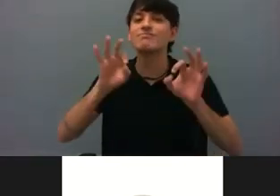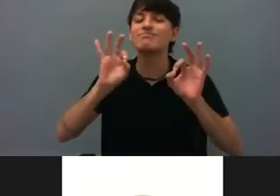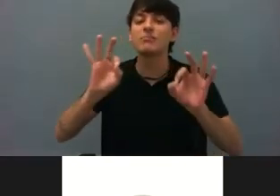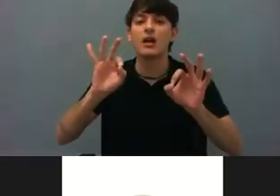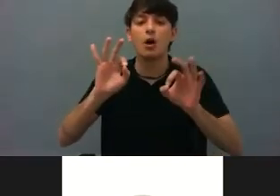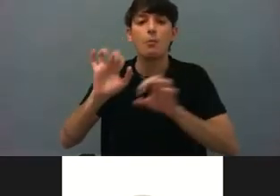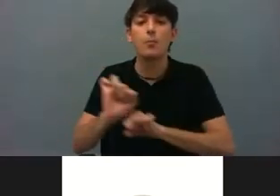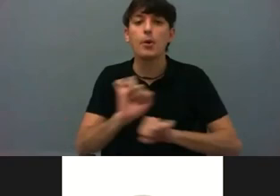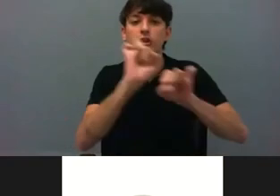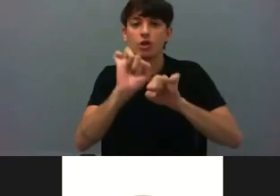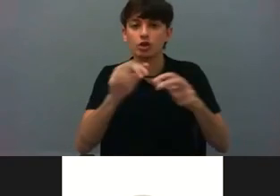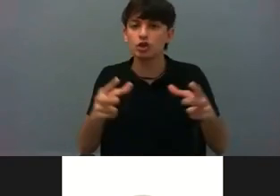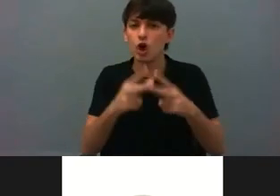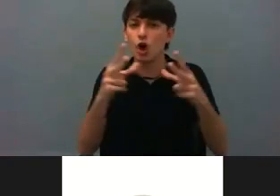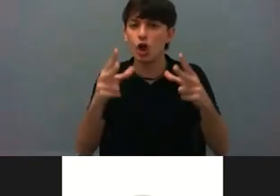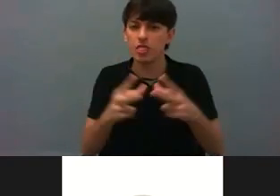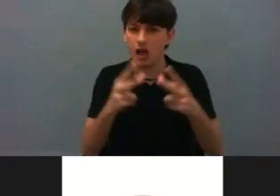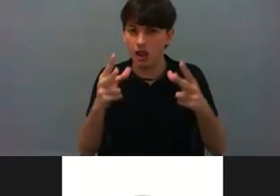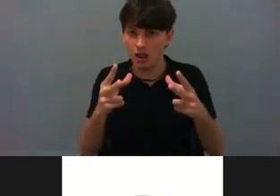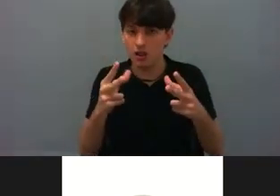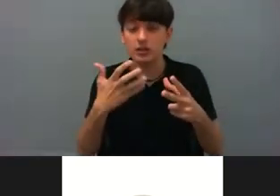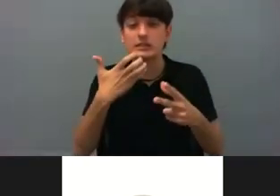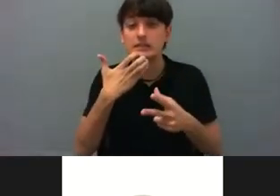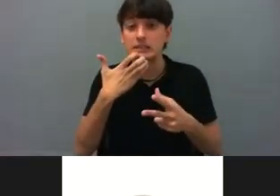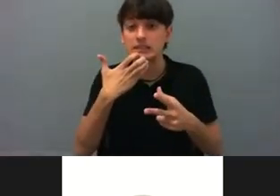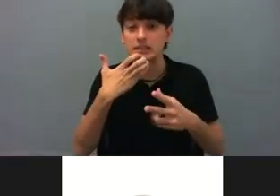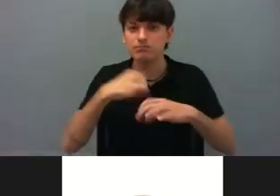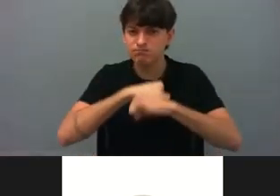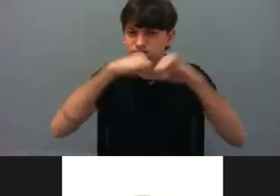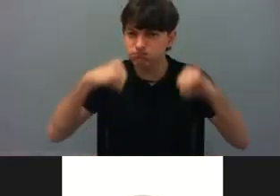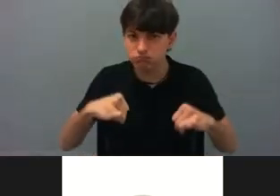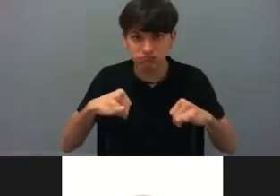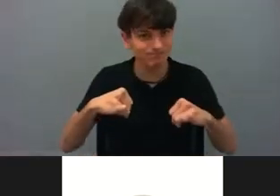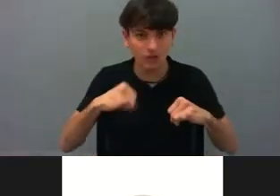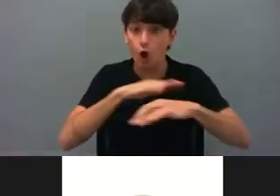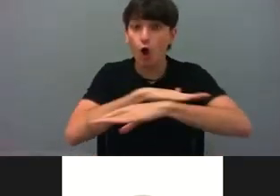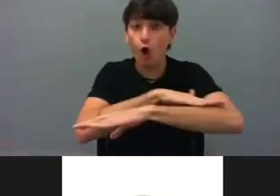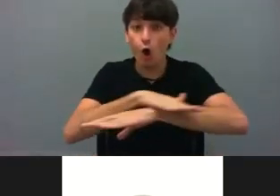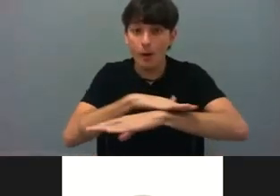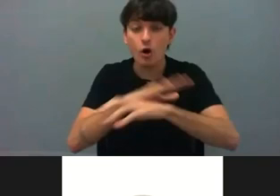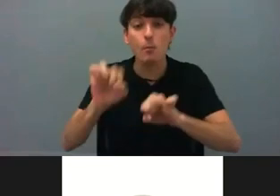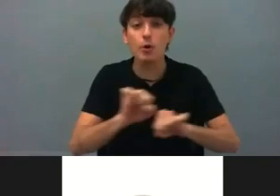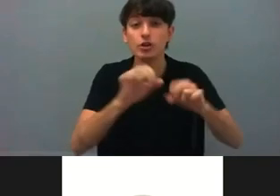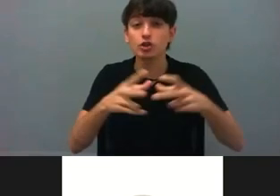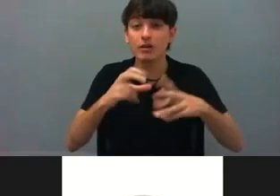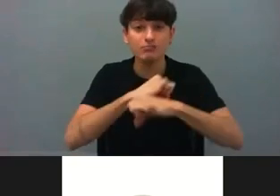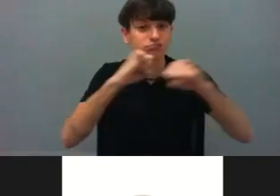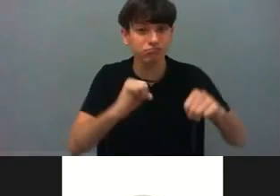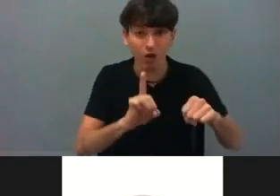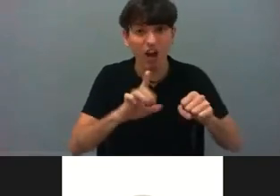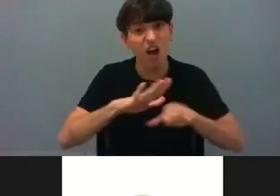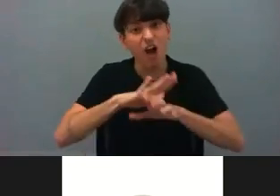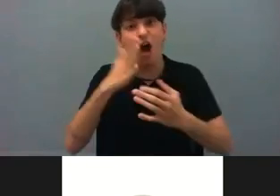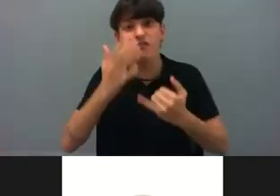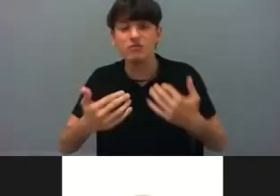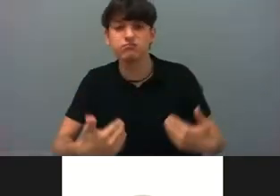de cómo esa protección social, cuando no está asentada por parte del Estado, finalmente terminan siendo las familias, hombres y